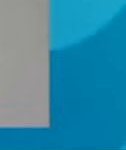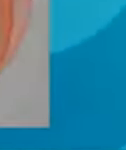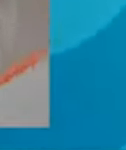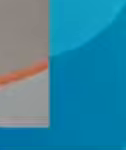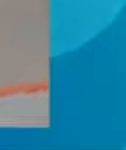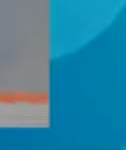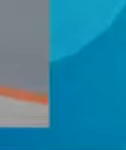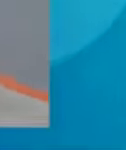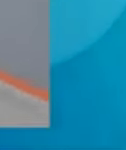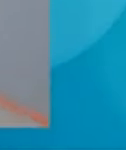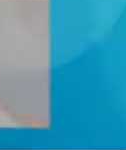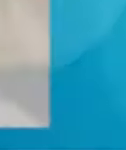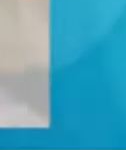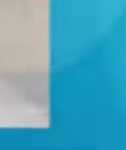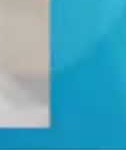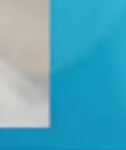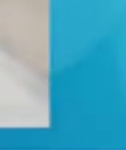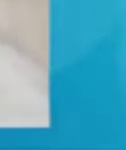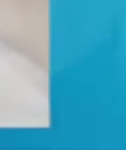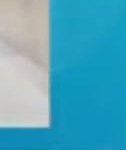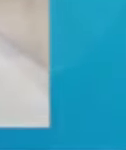Here in Brazil.